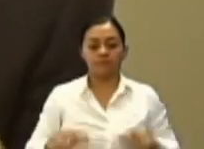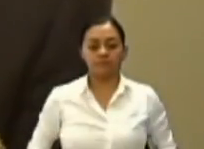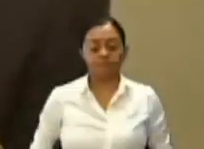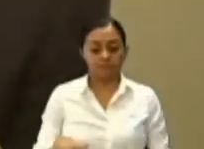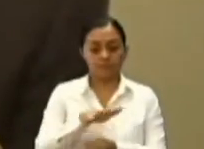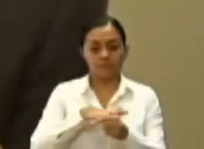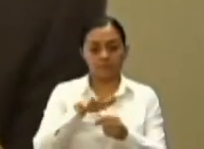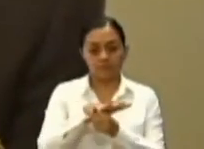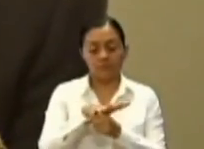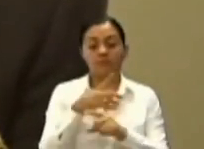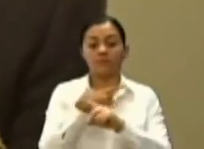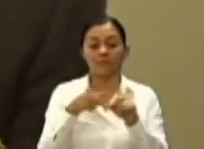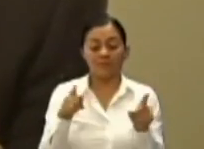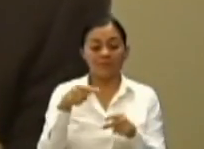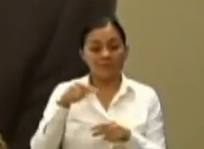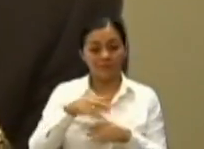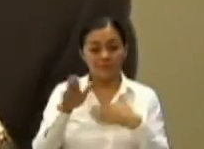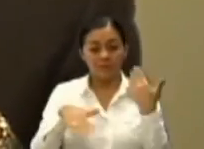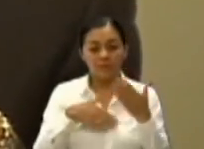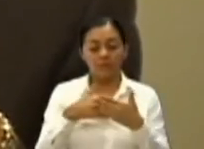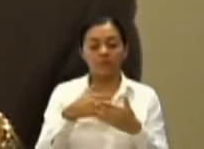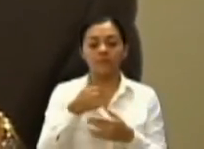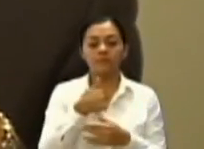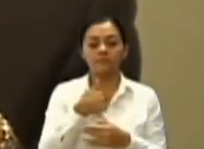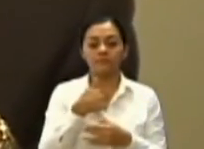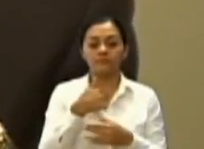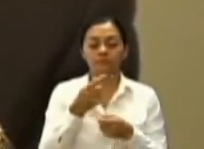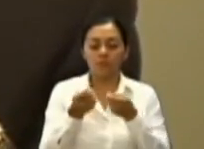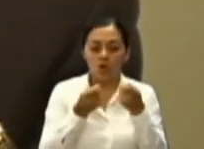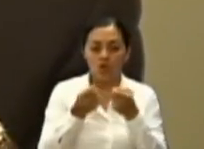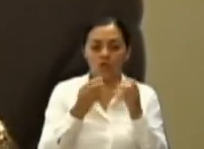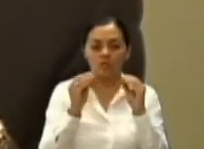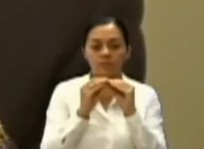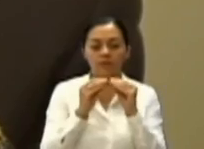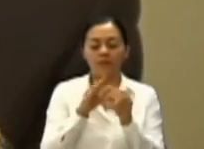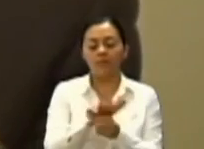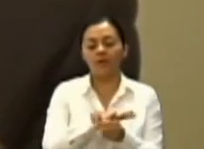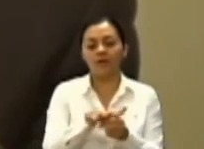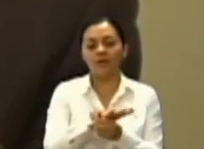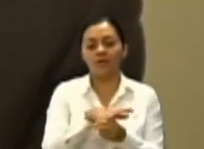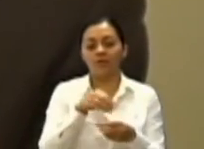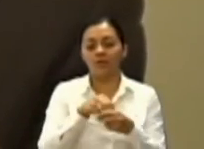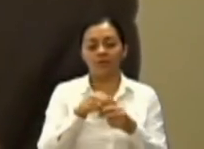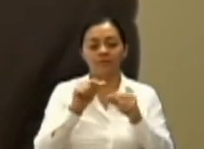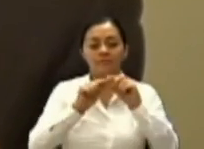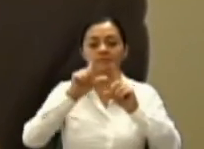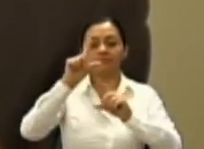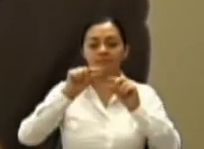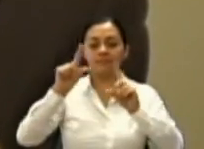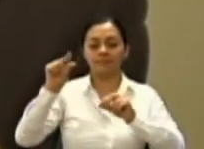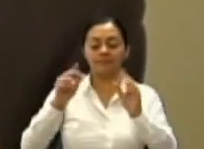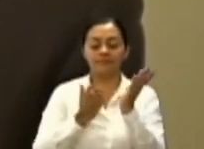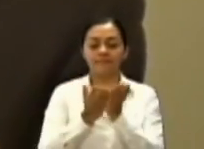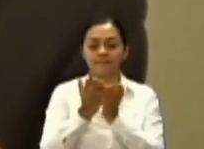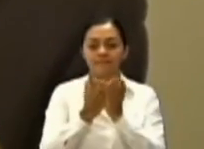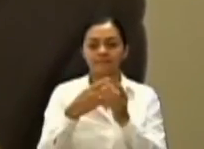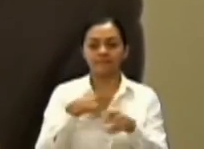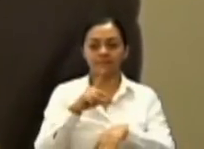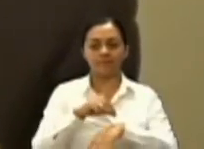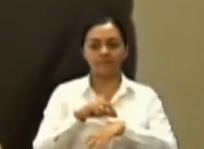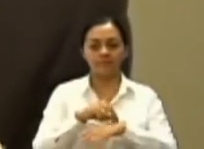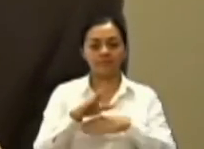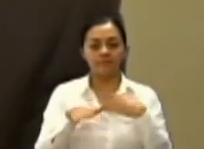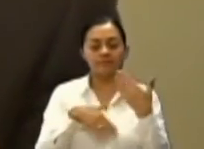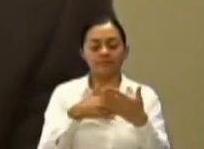y eso que están sacando de que puede controlar tarifas de servicios médicos el